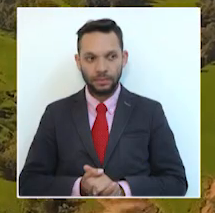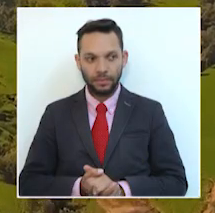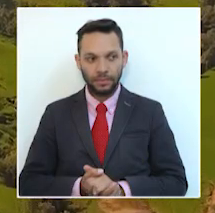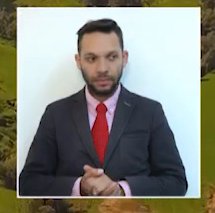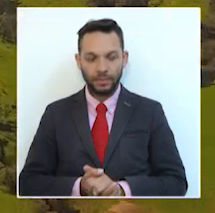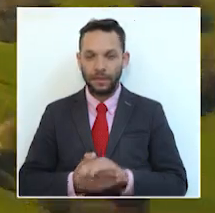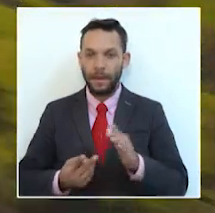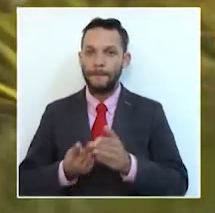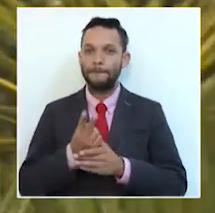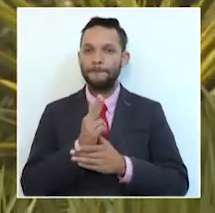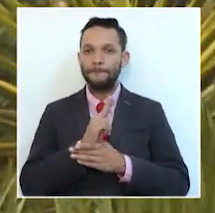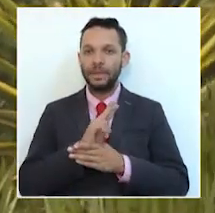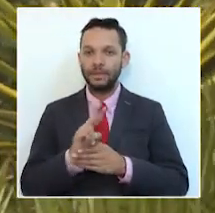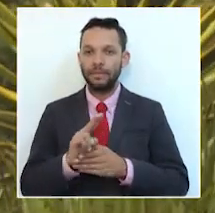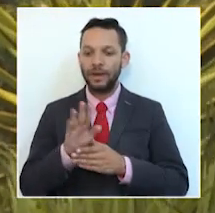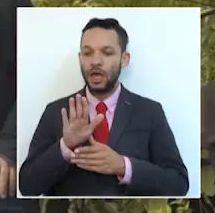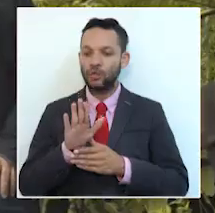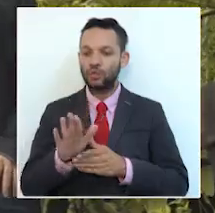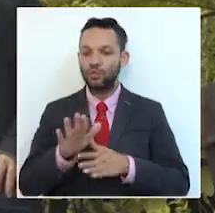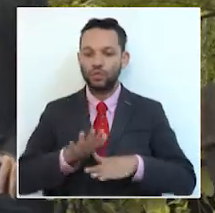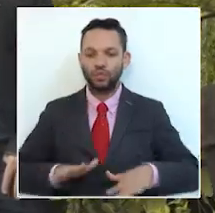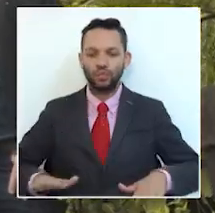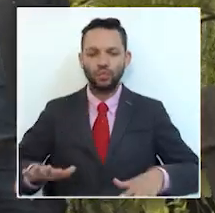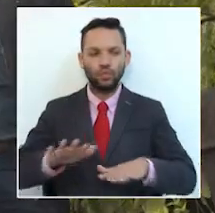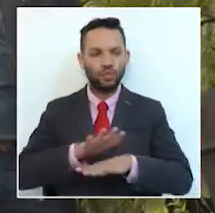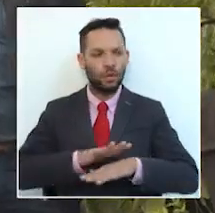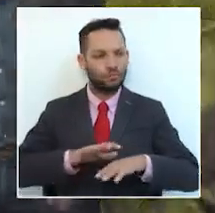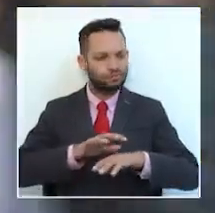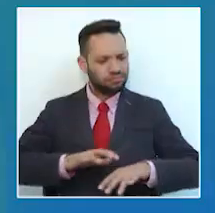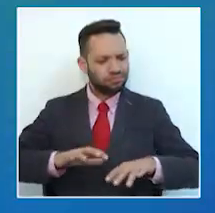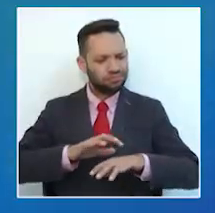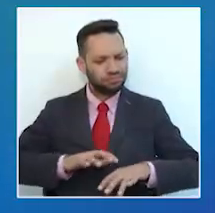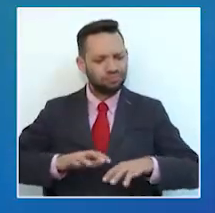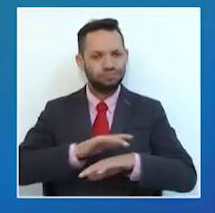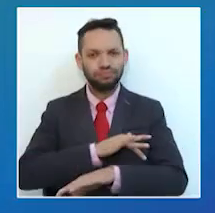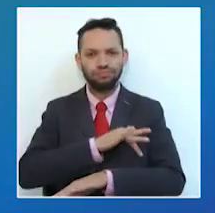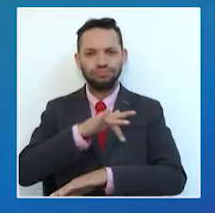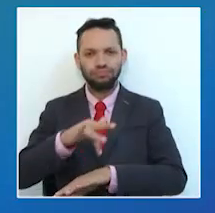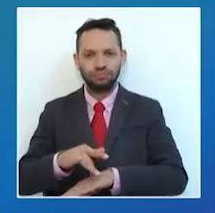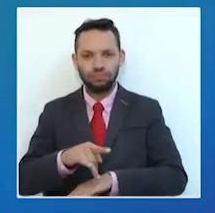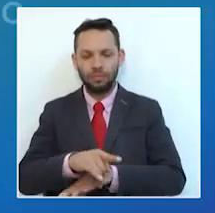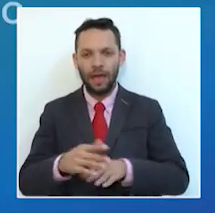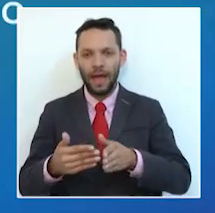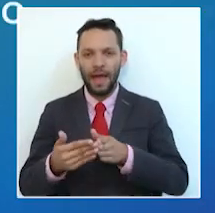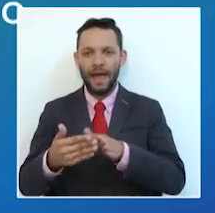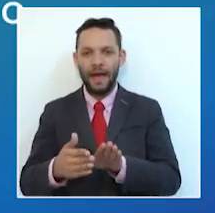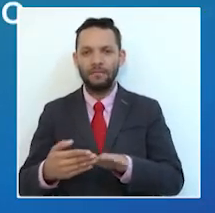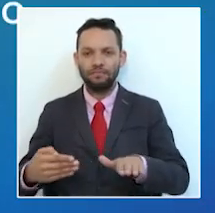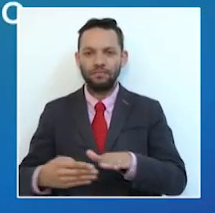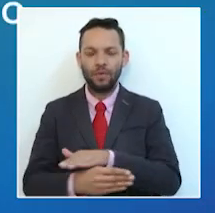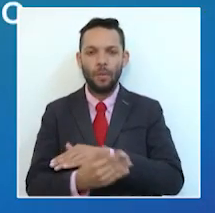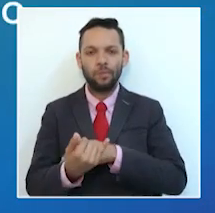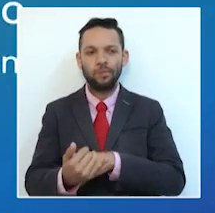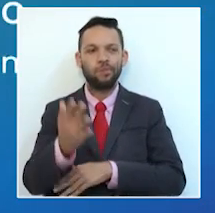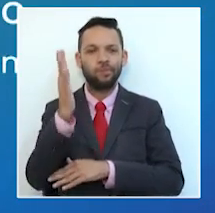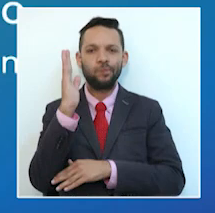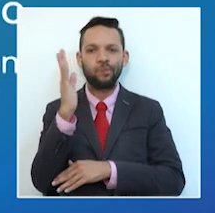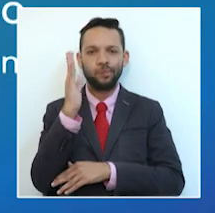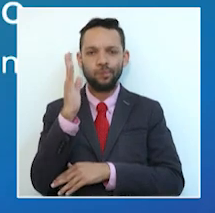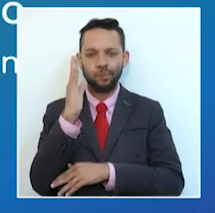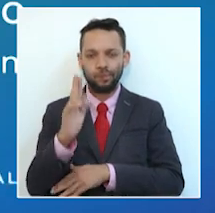villamaría se convertirá en el epicentro de un evento sin precedentes en la región abriendo sus puertas al primer congreso iberoamericano